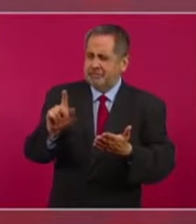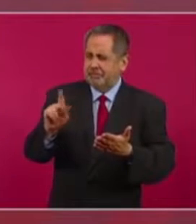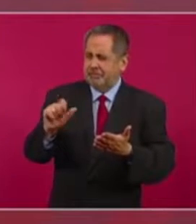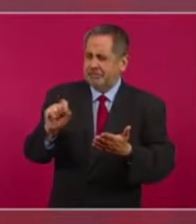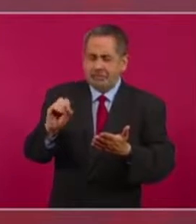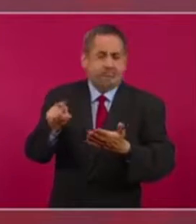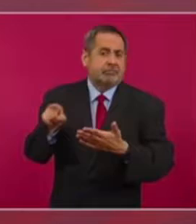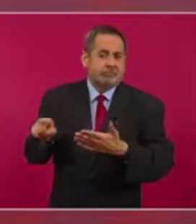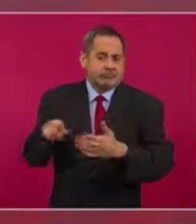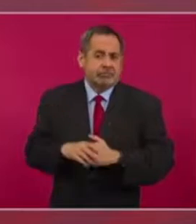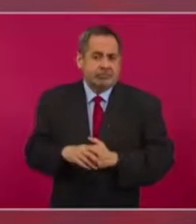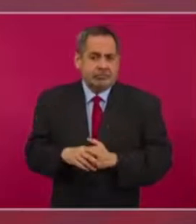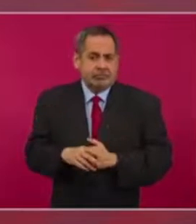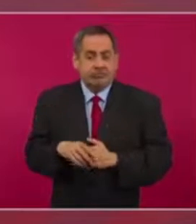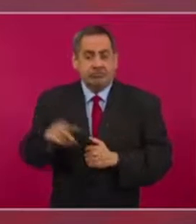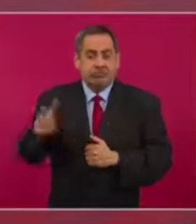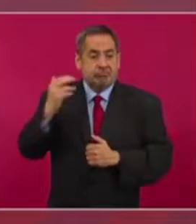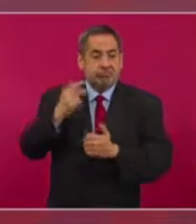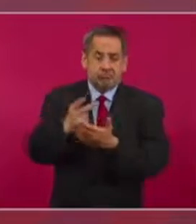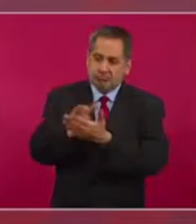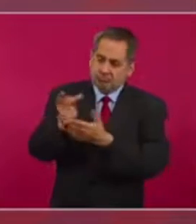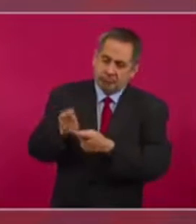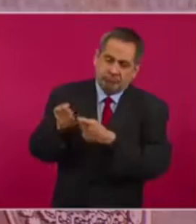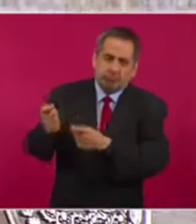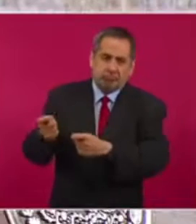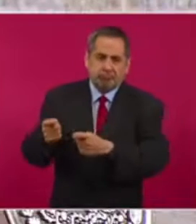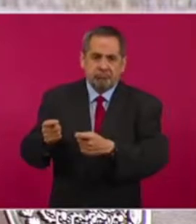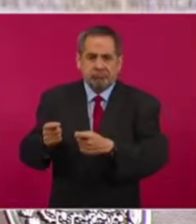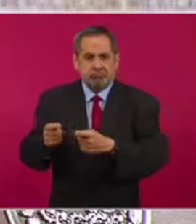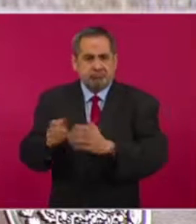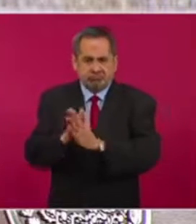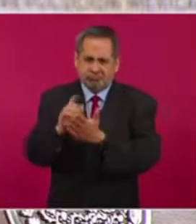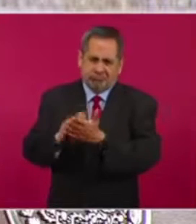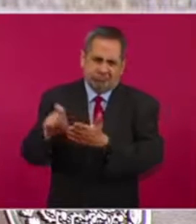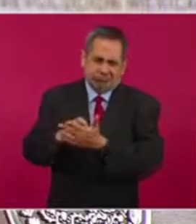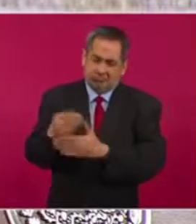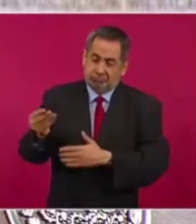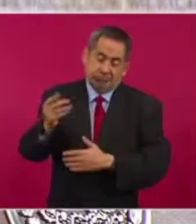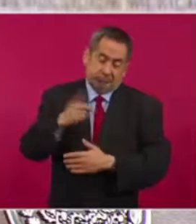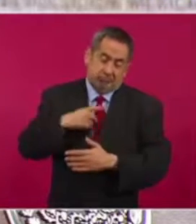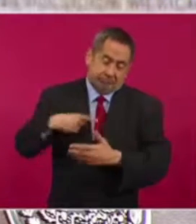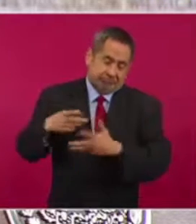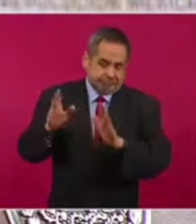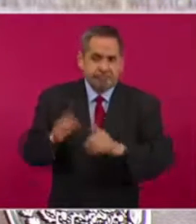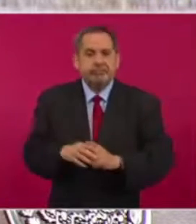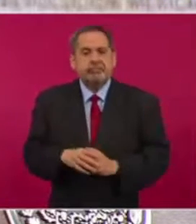merecedor del Nobel de Literatura.